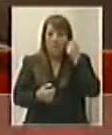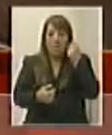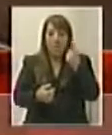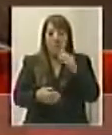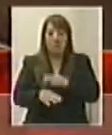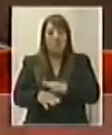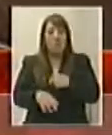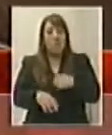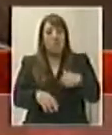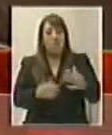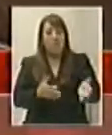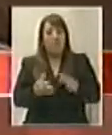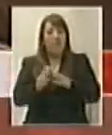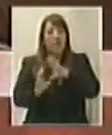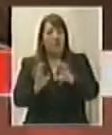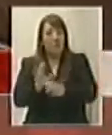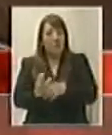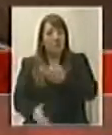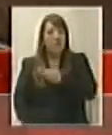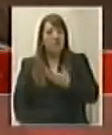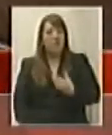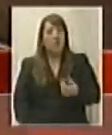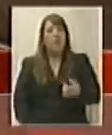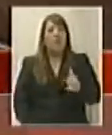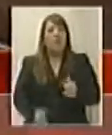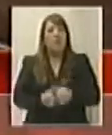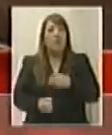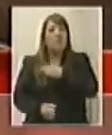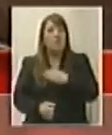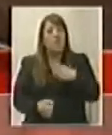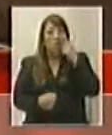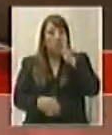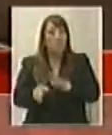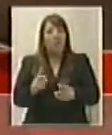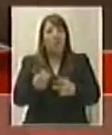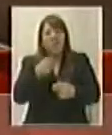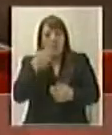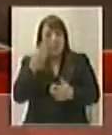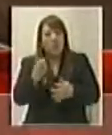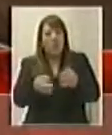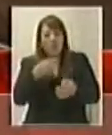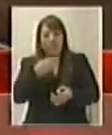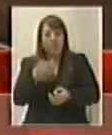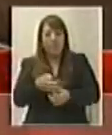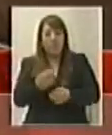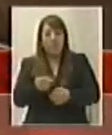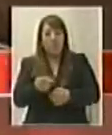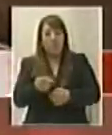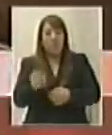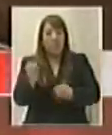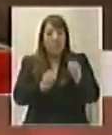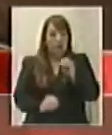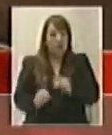de nuestra parte, señor presidente, con los ministros. Queremos saber cuál es la versión oficial de ese